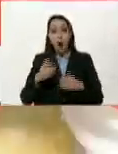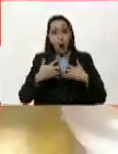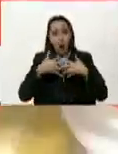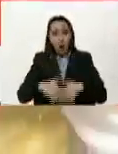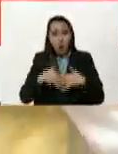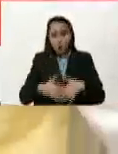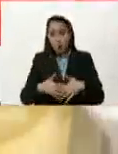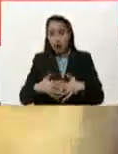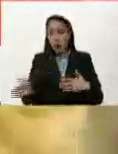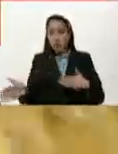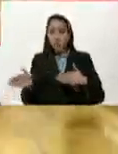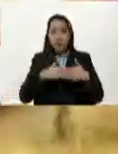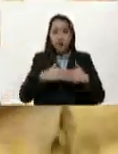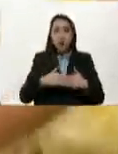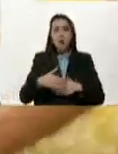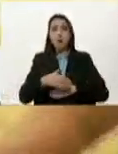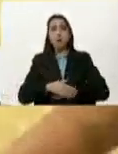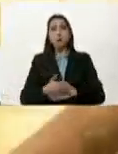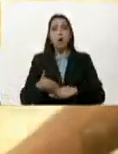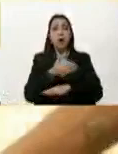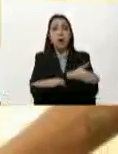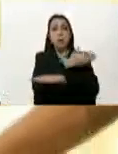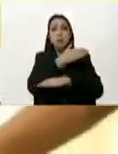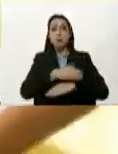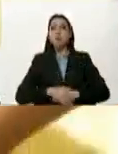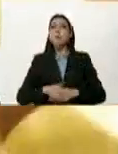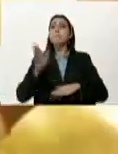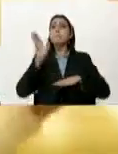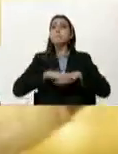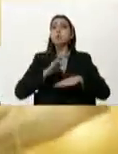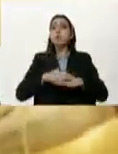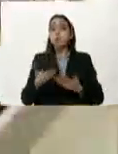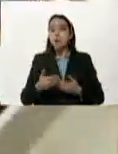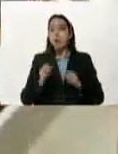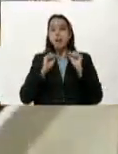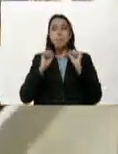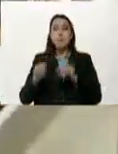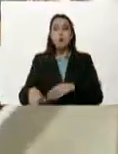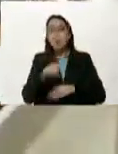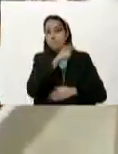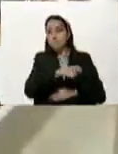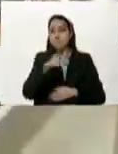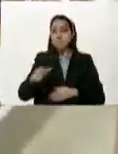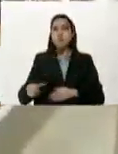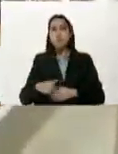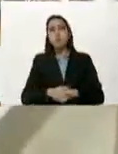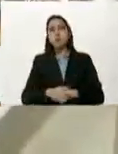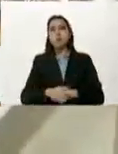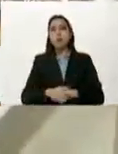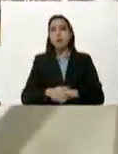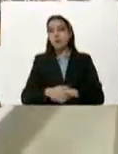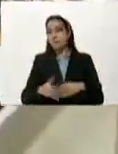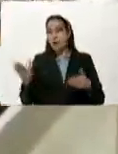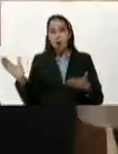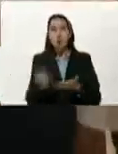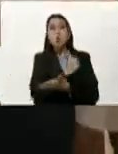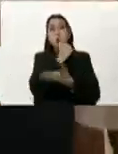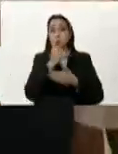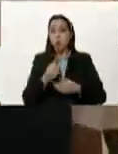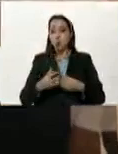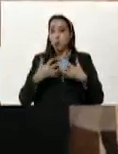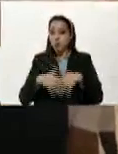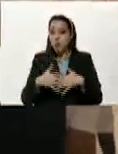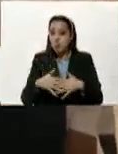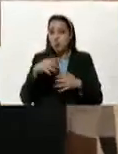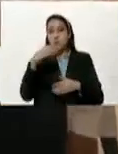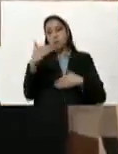desmantelado compañero gobernador porque fue en algún momento abandonado vino gente que quería desmantelar los ayudaron pieza y poco a poco